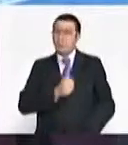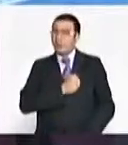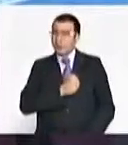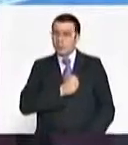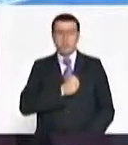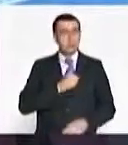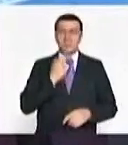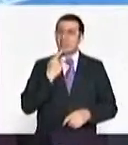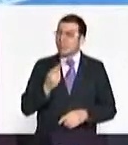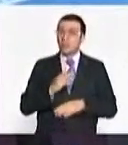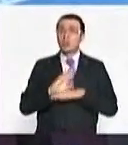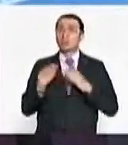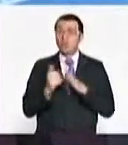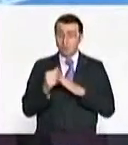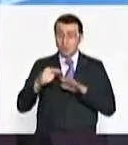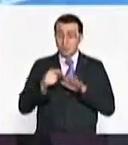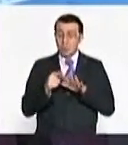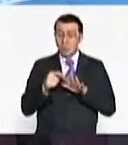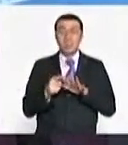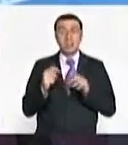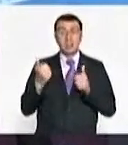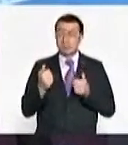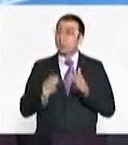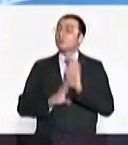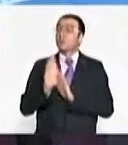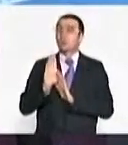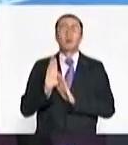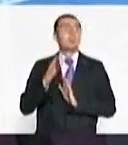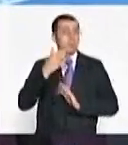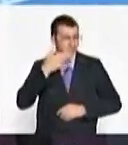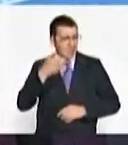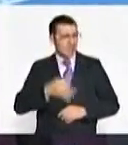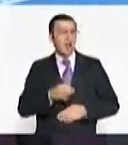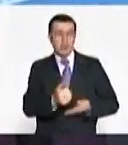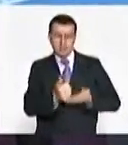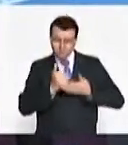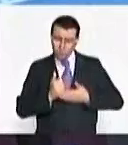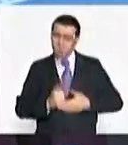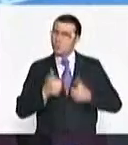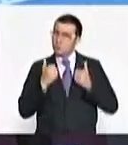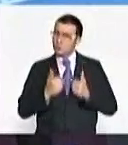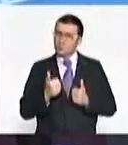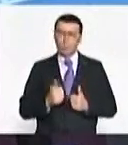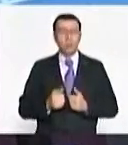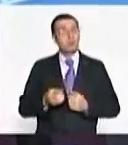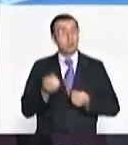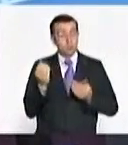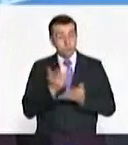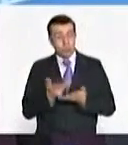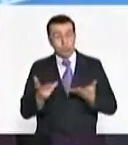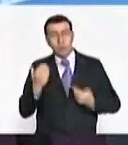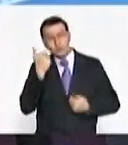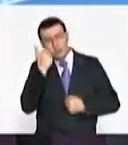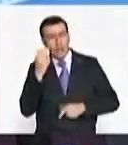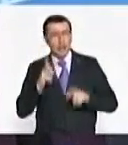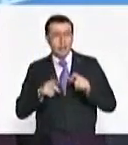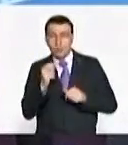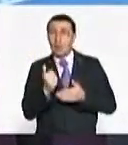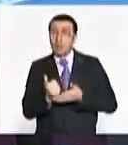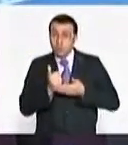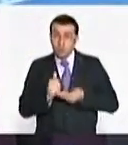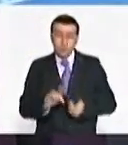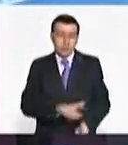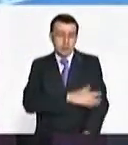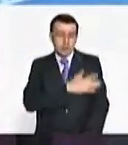para todo, hasta para las uñas. Y si es verdad que el ginkgo biloba es una sustancia muy buena para ciertas patologías, sobre todo a nivel circulatorio